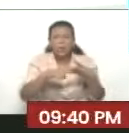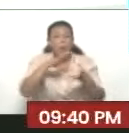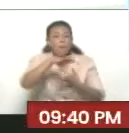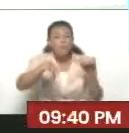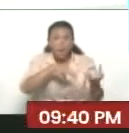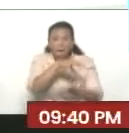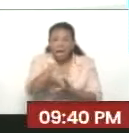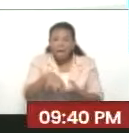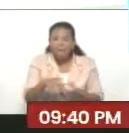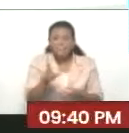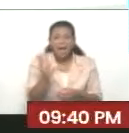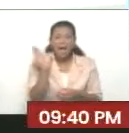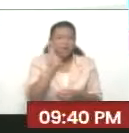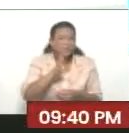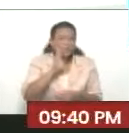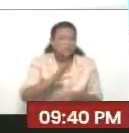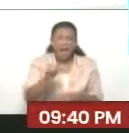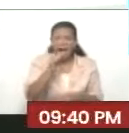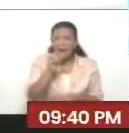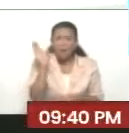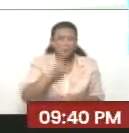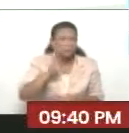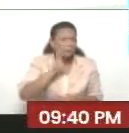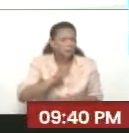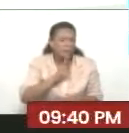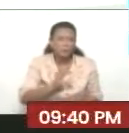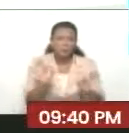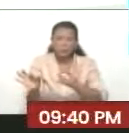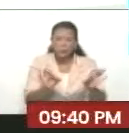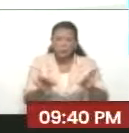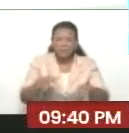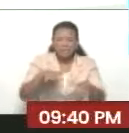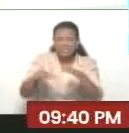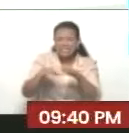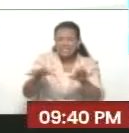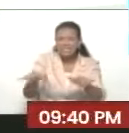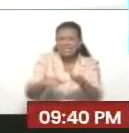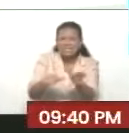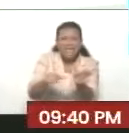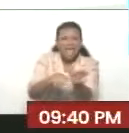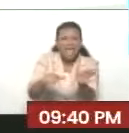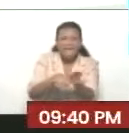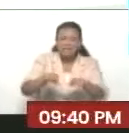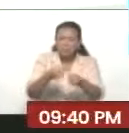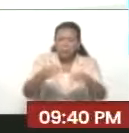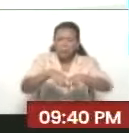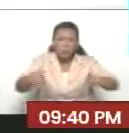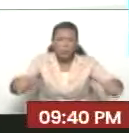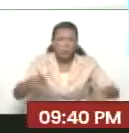con las aguas servidas y la calle principal, porque está bastante deteriorada.